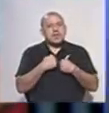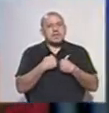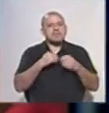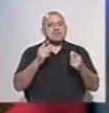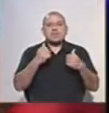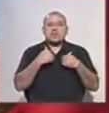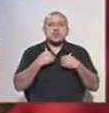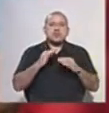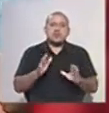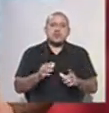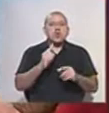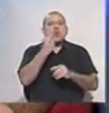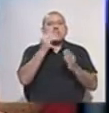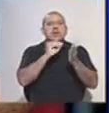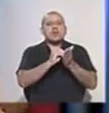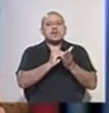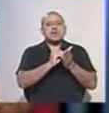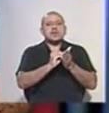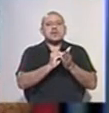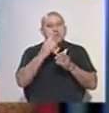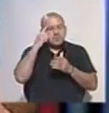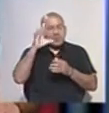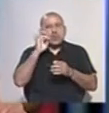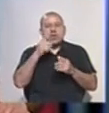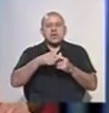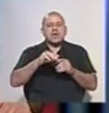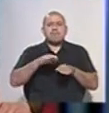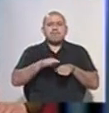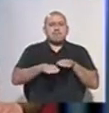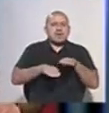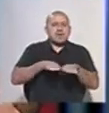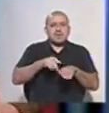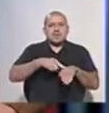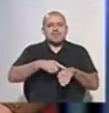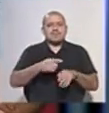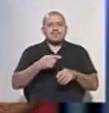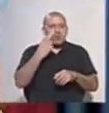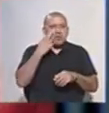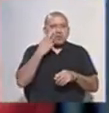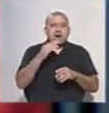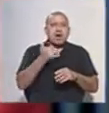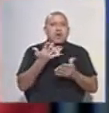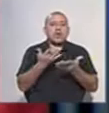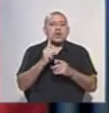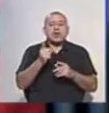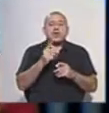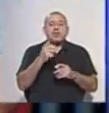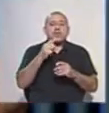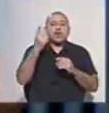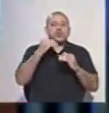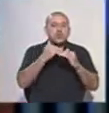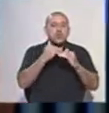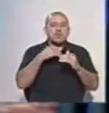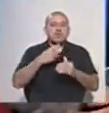afuera de los tablados una vuelta que me esguincé en un tablado. Ya lo contesto, creo, pero... El tablado del defensor, que ya no existe más, tenía una tribuna de arriba. Y